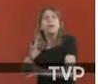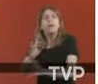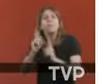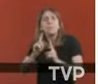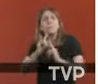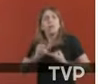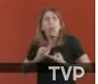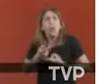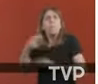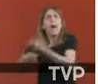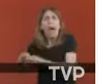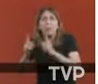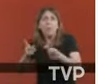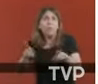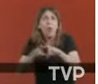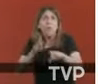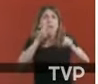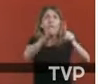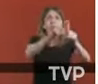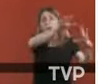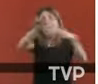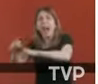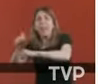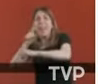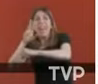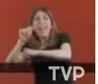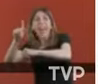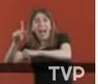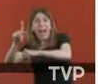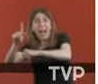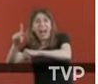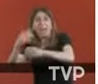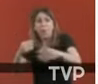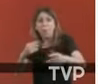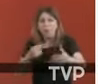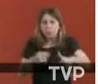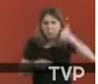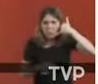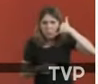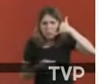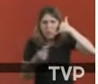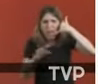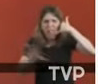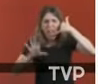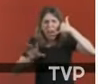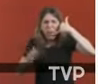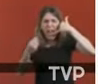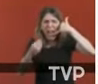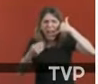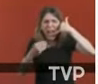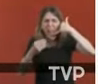aplicado Estados Unidos en la invasión a Irak. Con un golpe de teléfono, levantó el teléfono y dice, esta deuda que hay en Irak